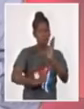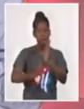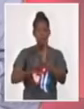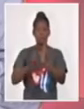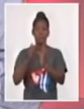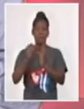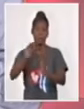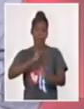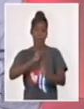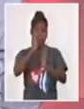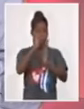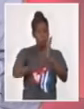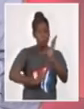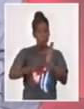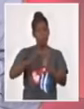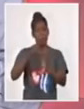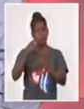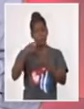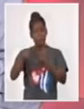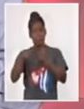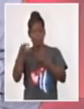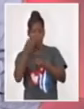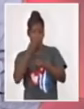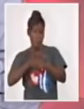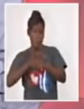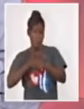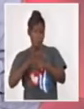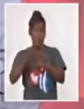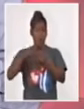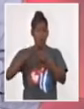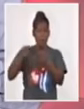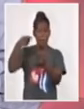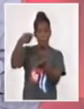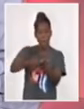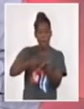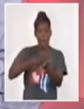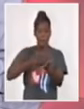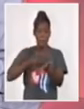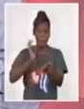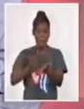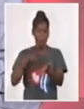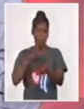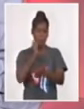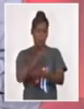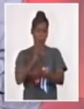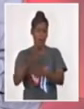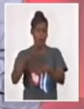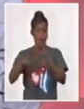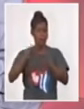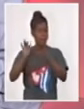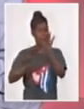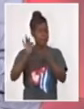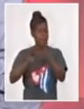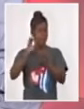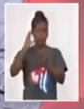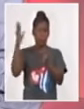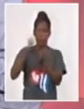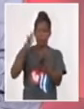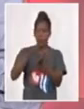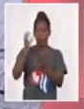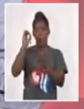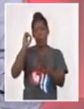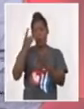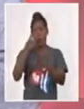total del valor del artículo, se convenia en diferentes plazos de pago y